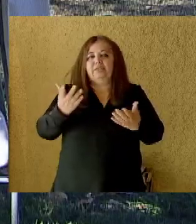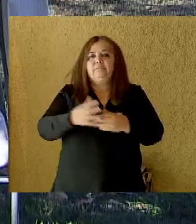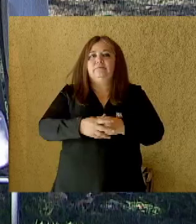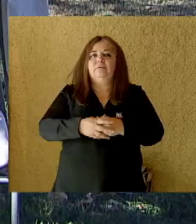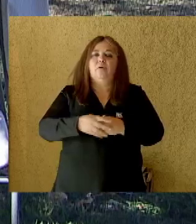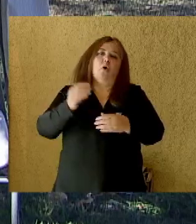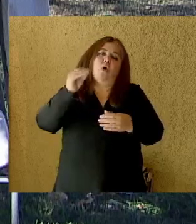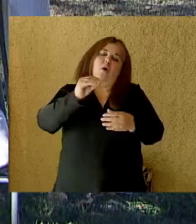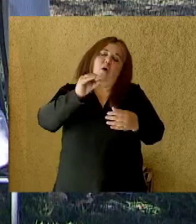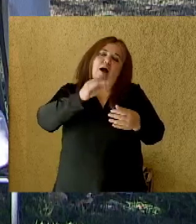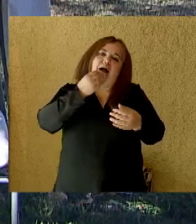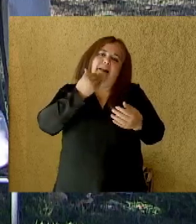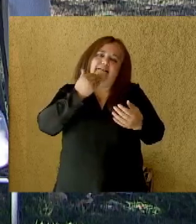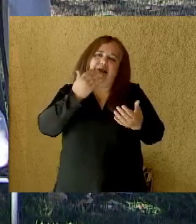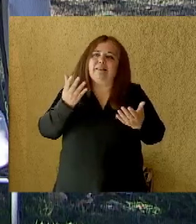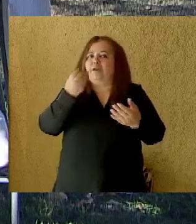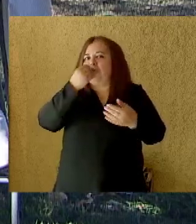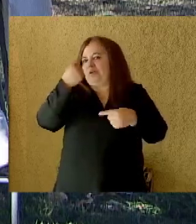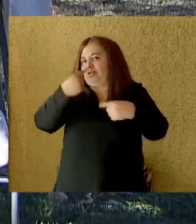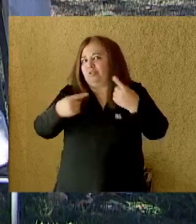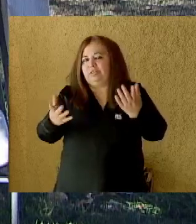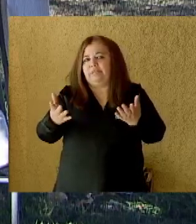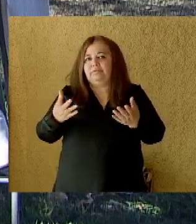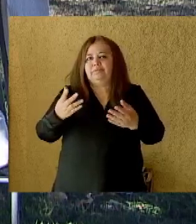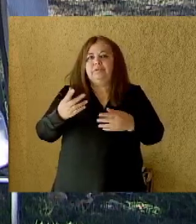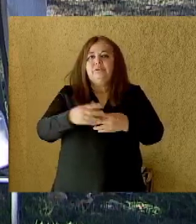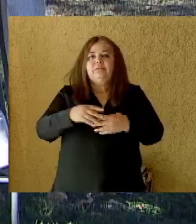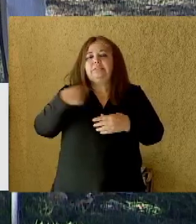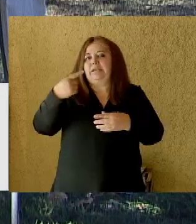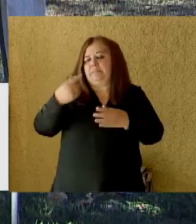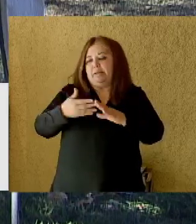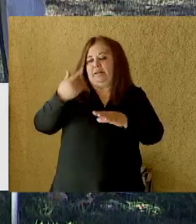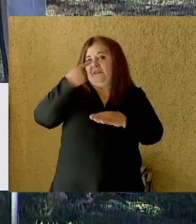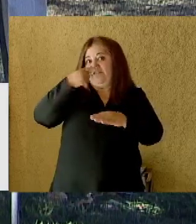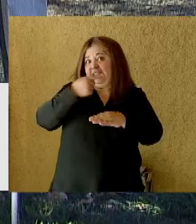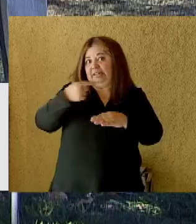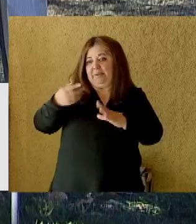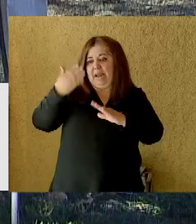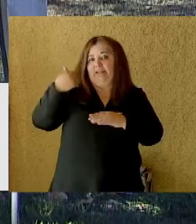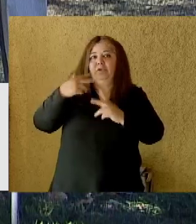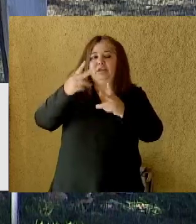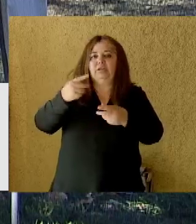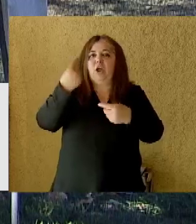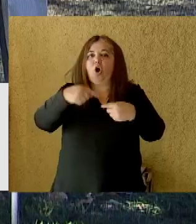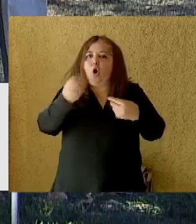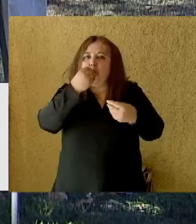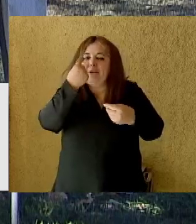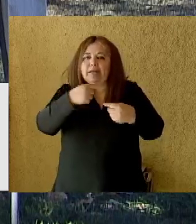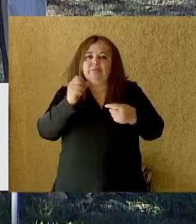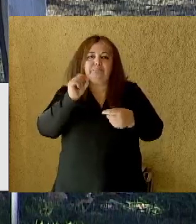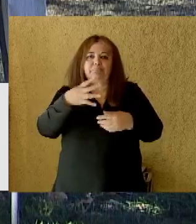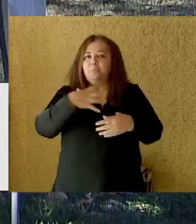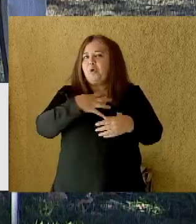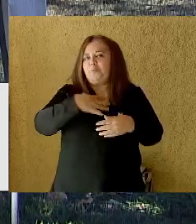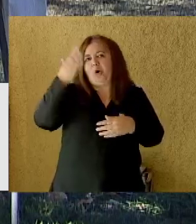tarde, almorzar locro los que puedan. Muchos lo adelantaron, ¿no? Ya lo comieron el fin de semana, como bien dijiste. Sí. Y otro tipo de comidas típicas. Bueno, todo esto